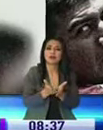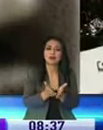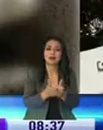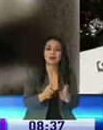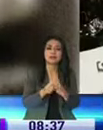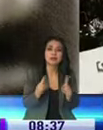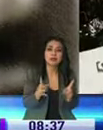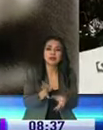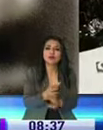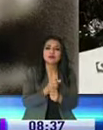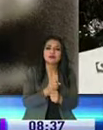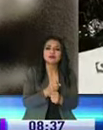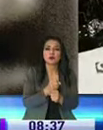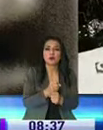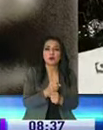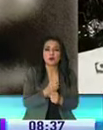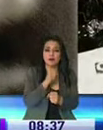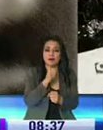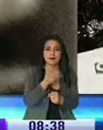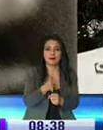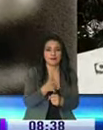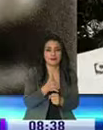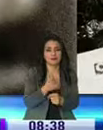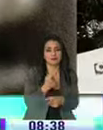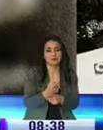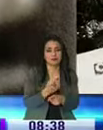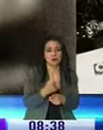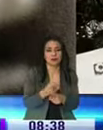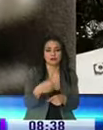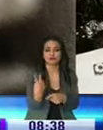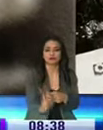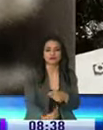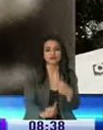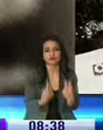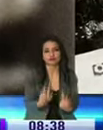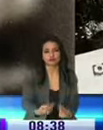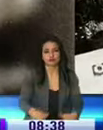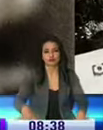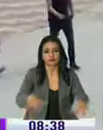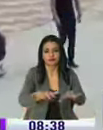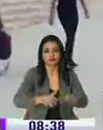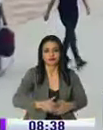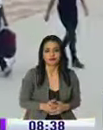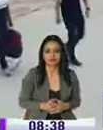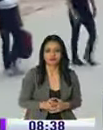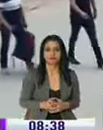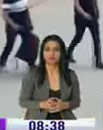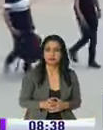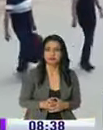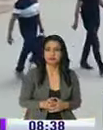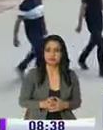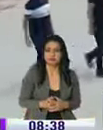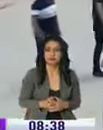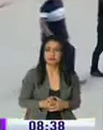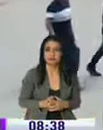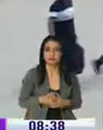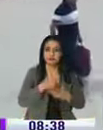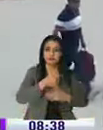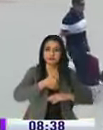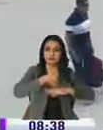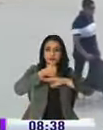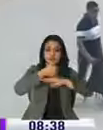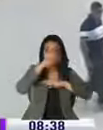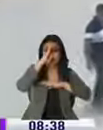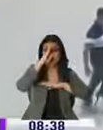Lamentablemente la falta de cultura, la seguridad de todos. Hasta las inmediaciones del cuartel policial